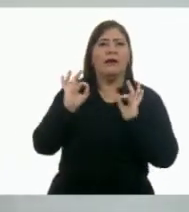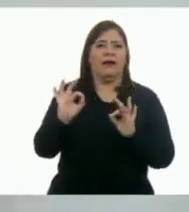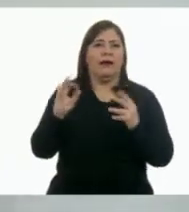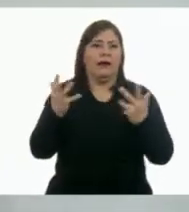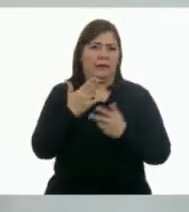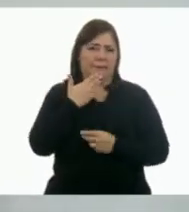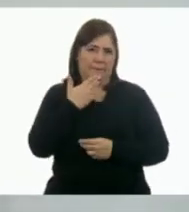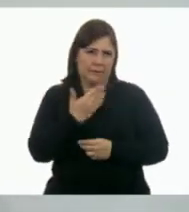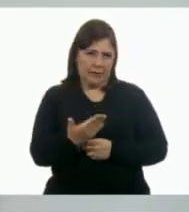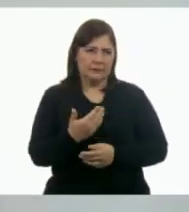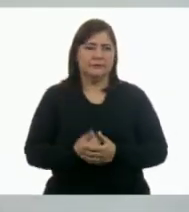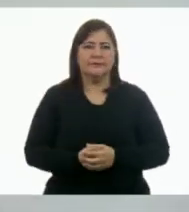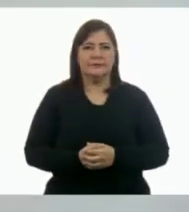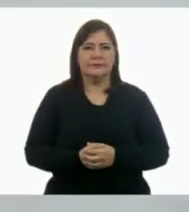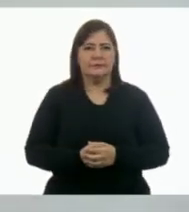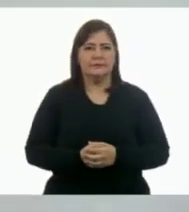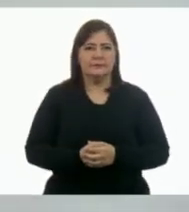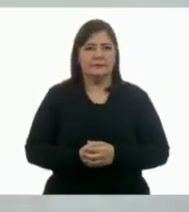que se pueda.